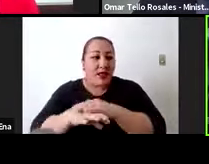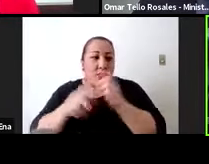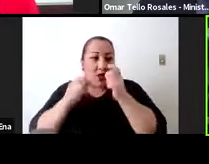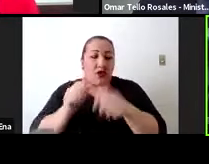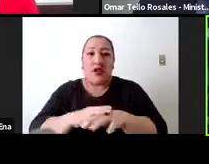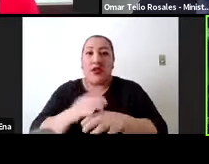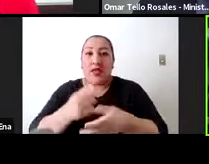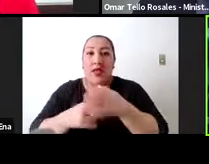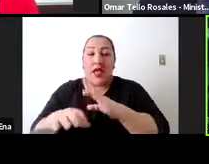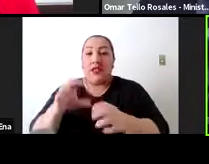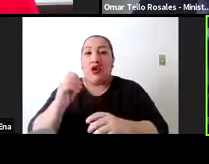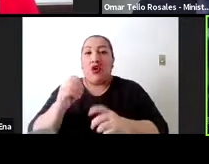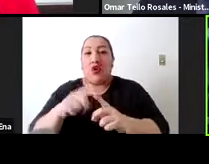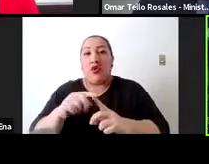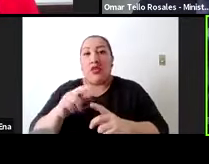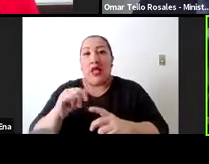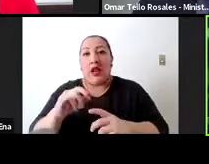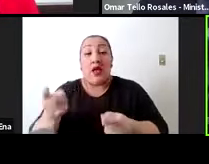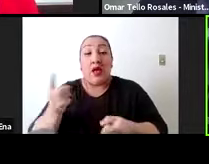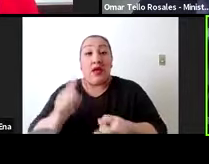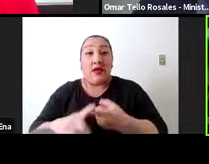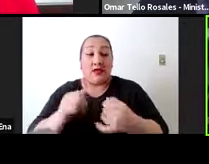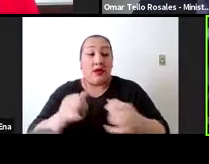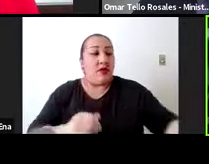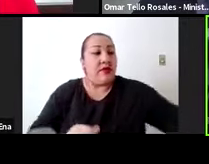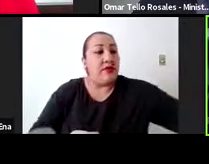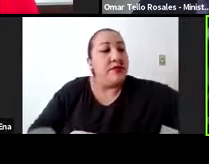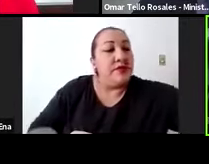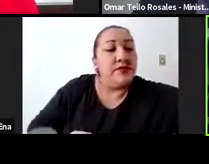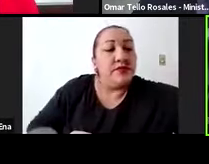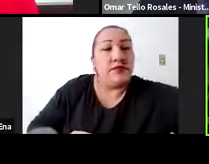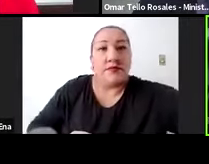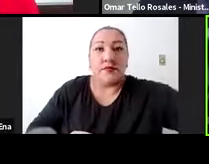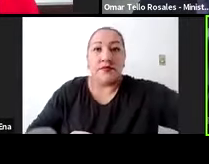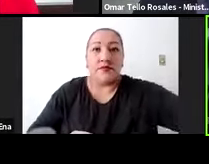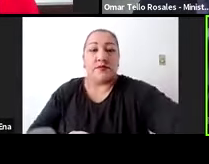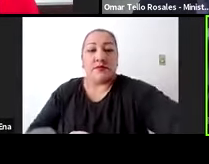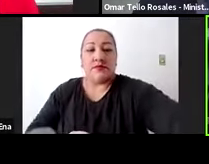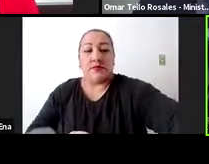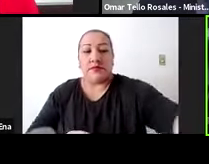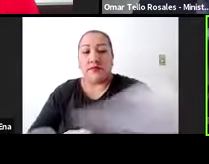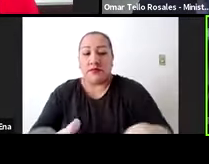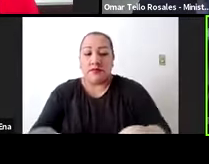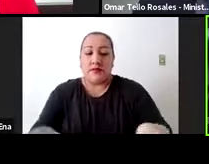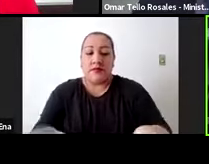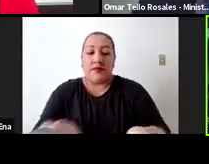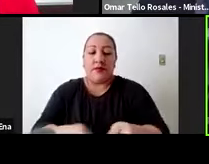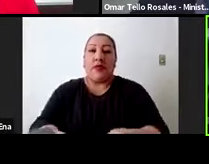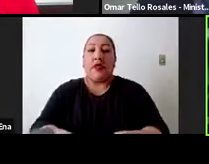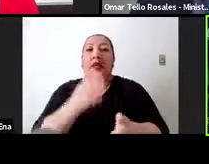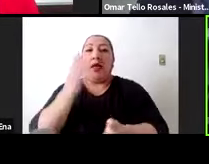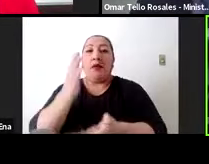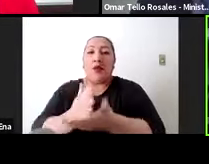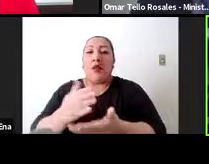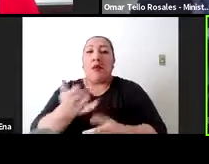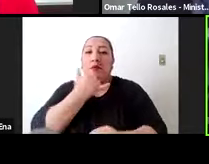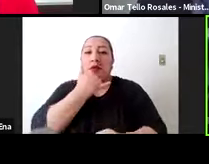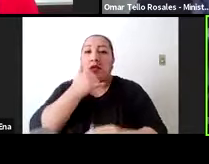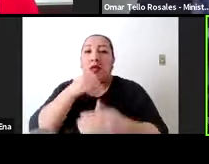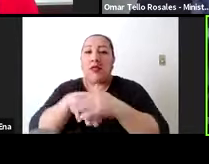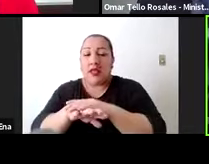por la Contraloría hasta ahora? ¿Qué irregularidades se han cometido? ¿Cómo viene funcionando la